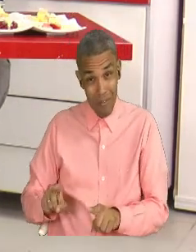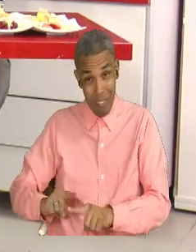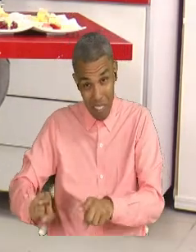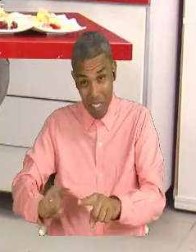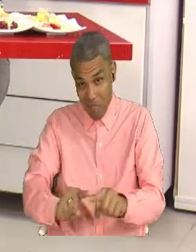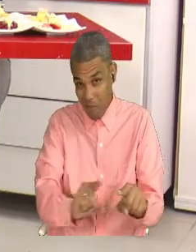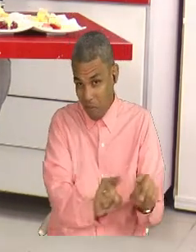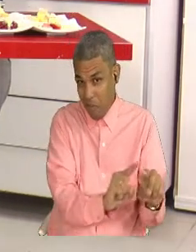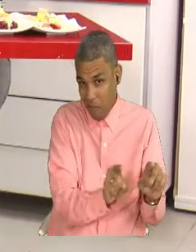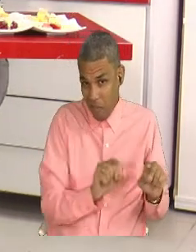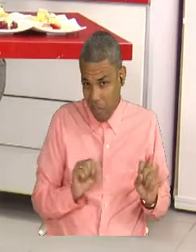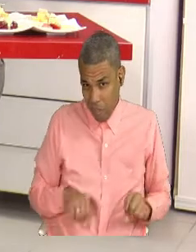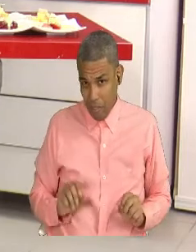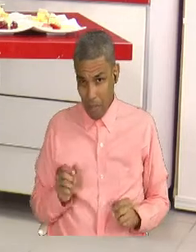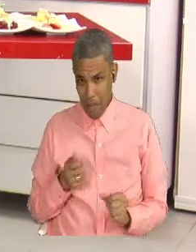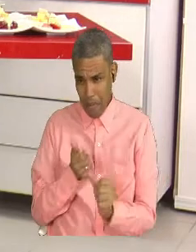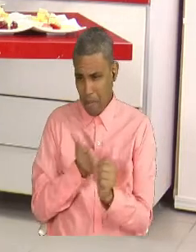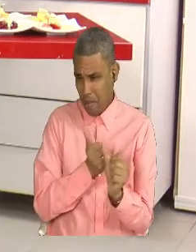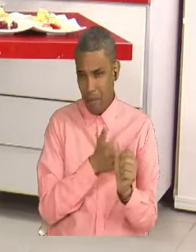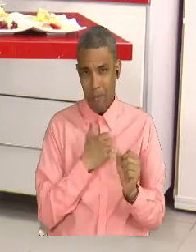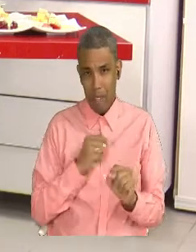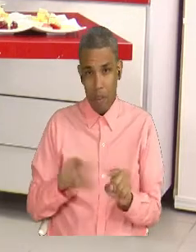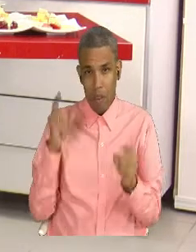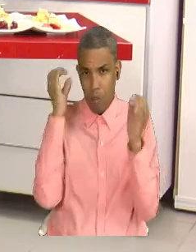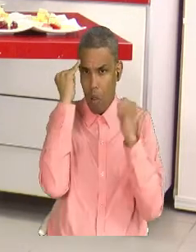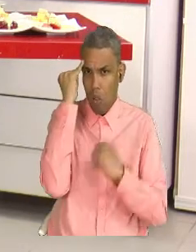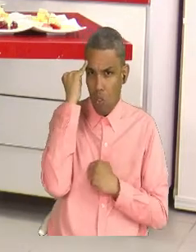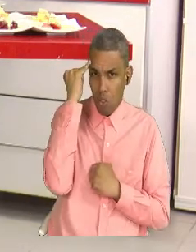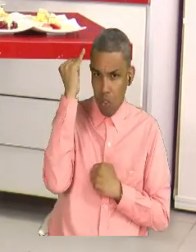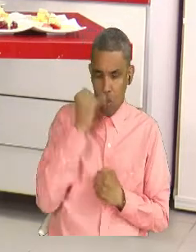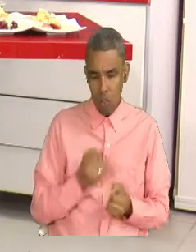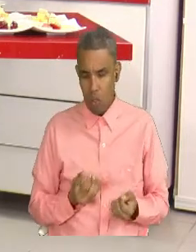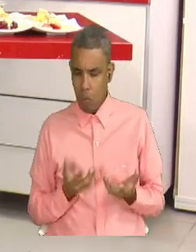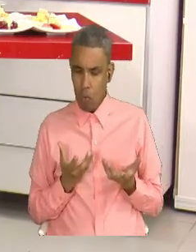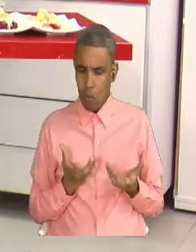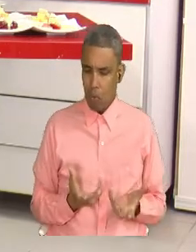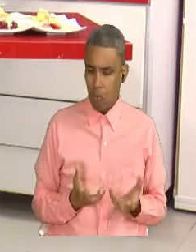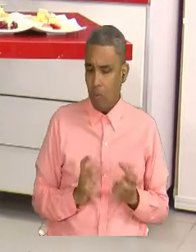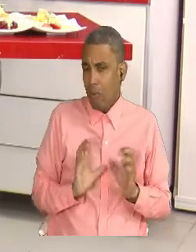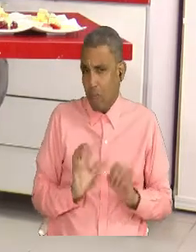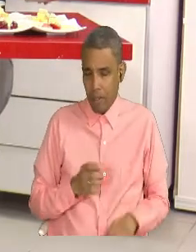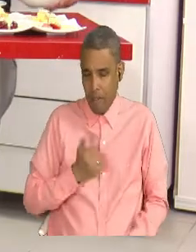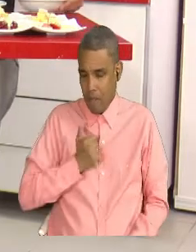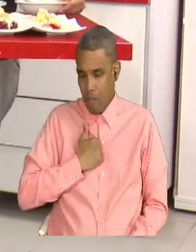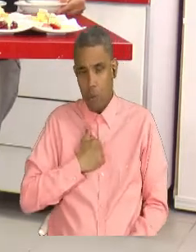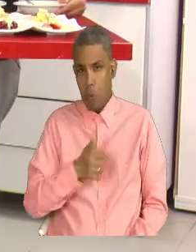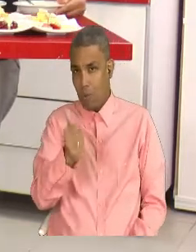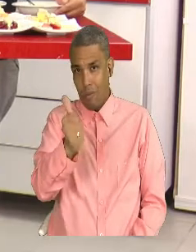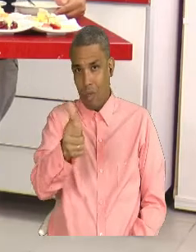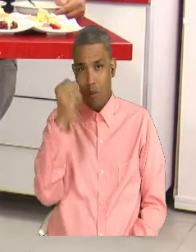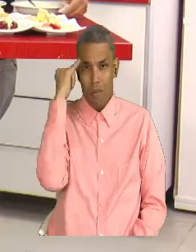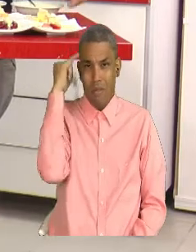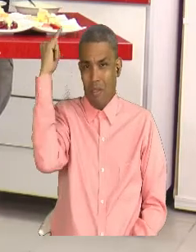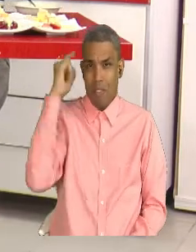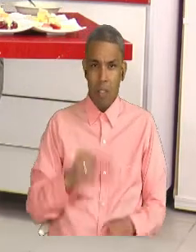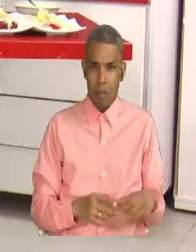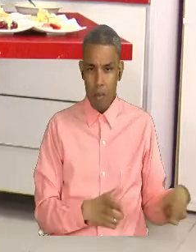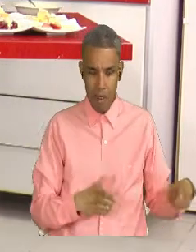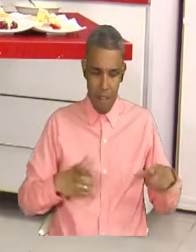vino a la mente hacer esta presentación por la forma del plato. Del plato, ajá, sí. Pues aquí, después de que hagas ahí la presentación de la